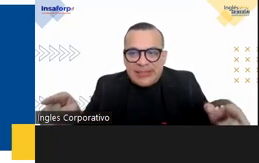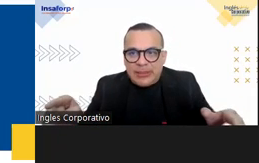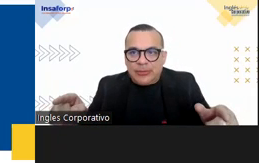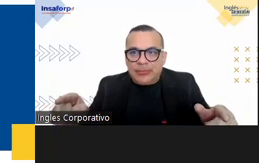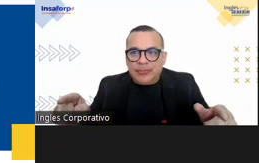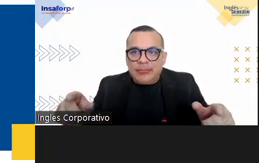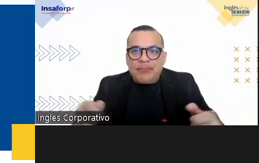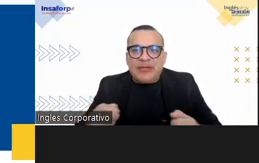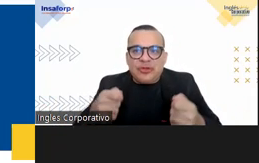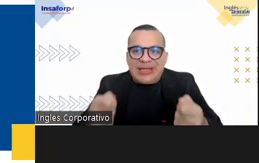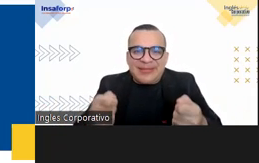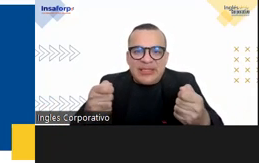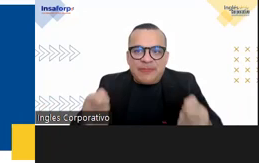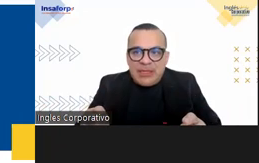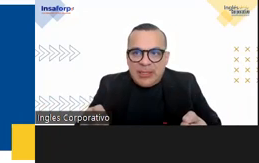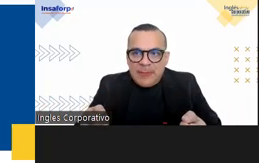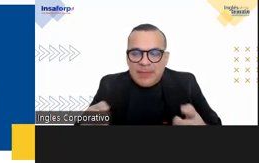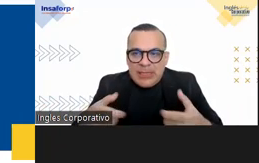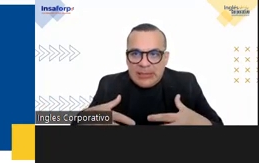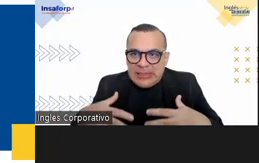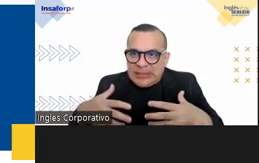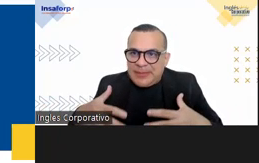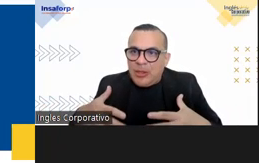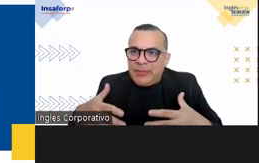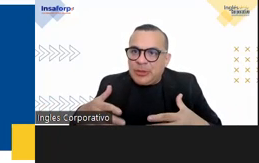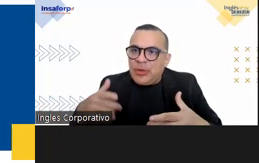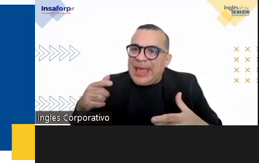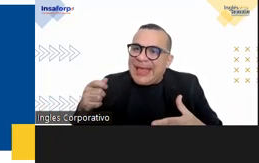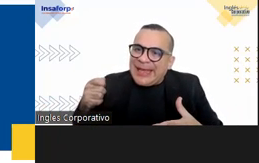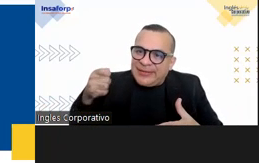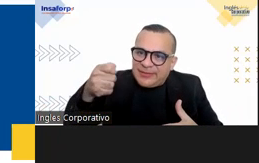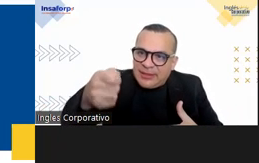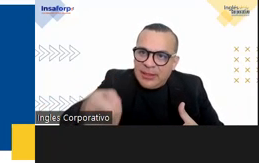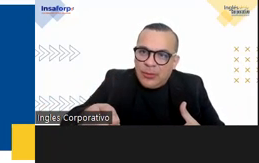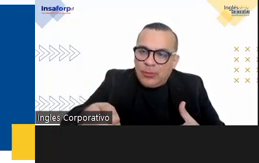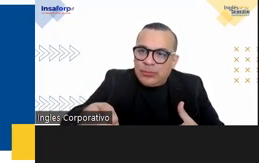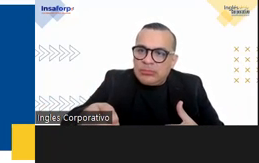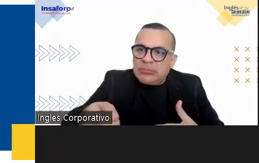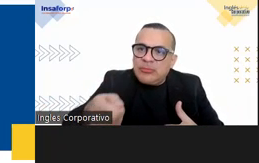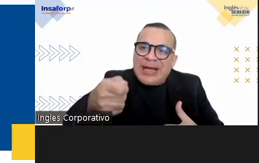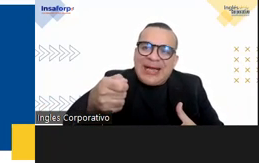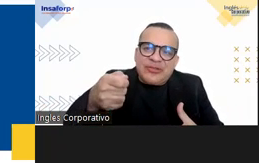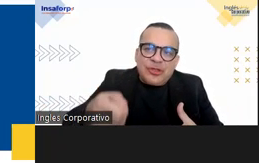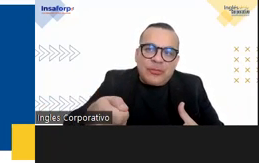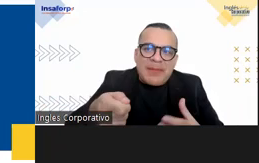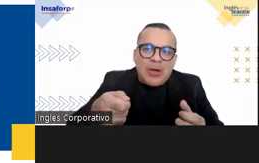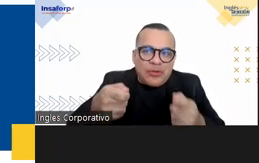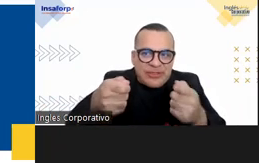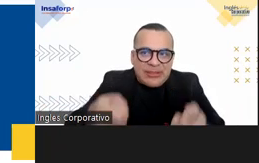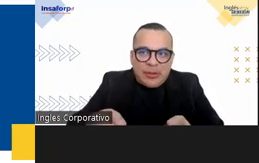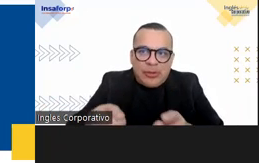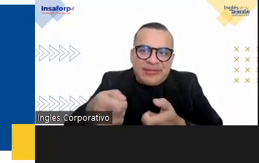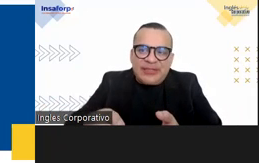lo que se está haciendo. Presionar significa que en determinado momento ejerce una acción